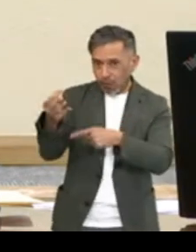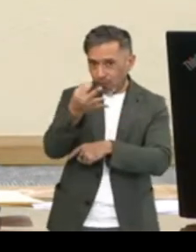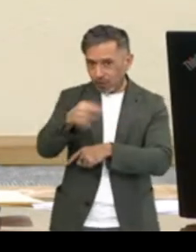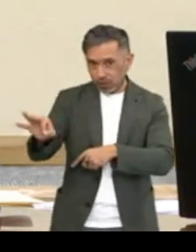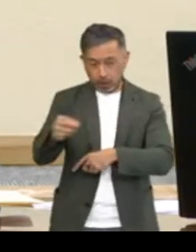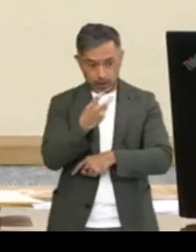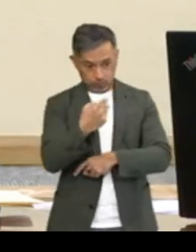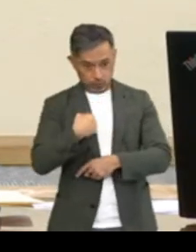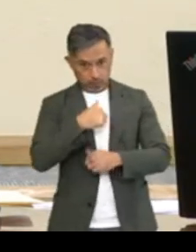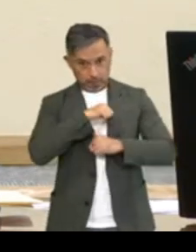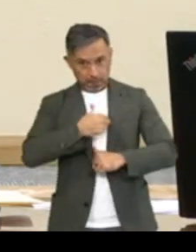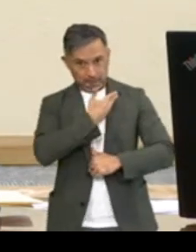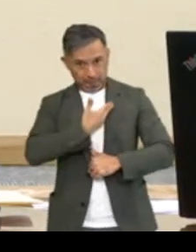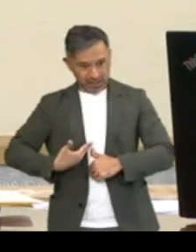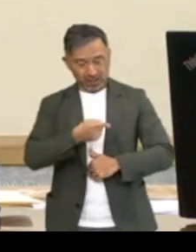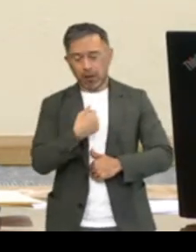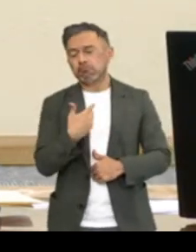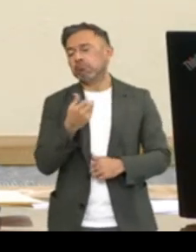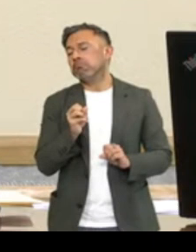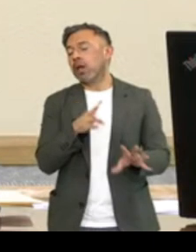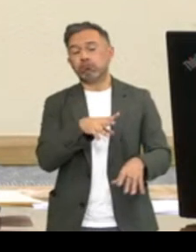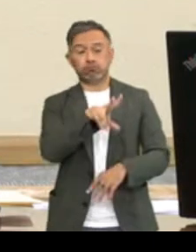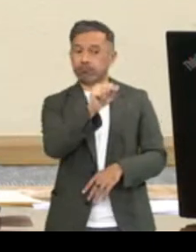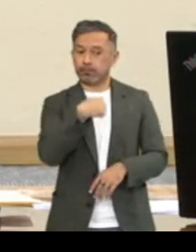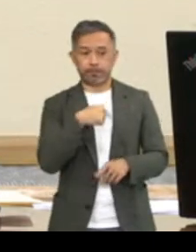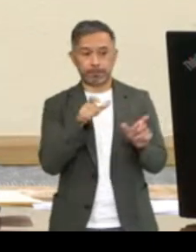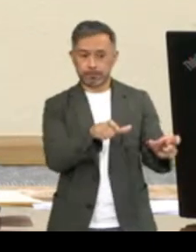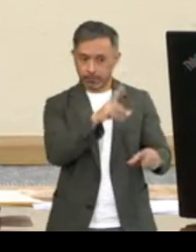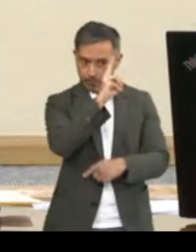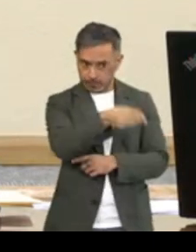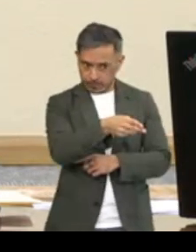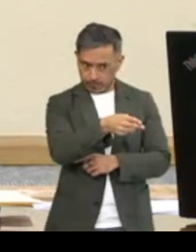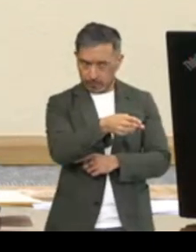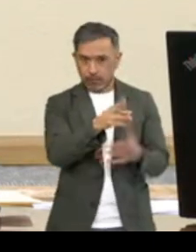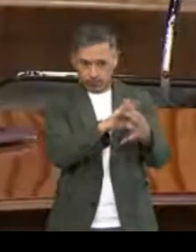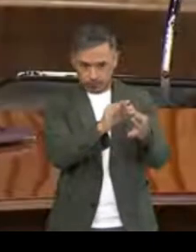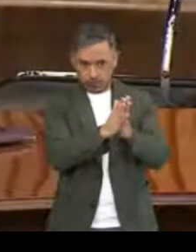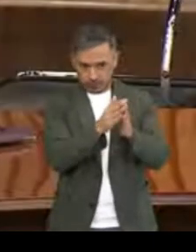esta presidencia, no lo voy a permitir. Continúe, por favor, con su intervención.